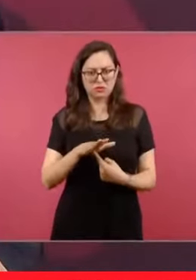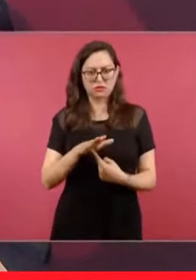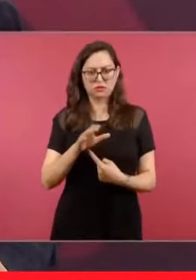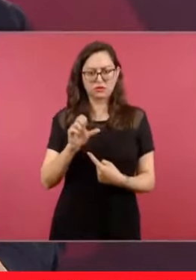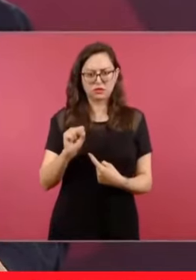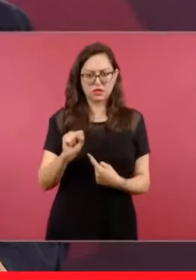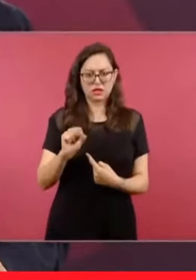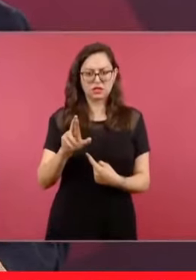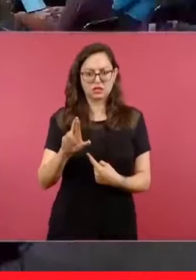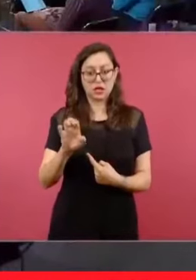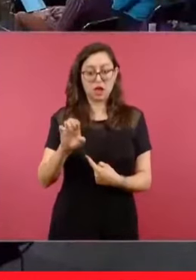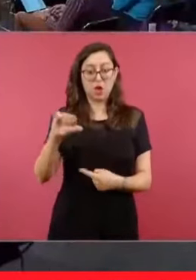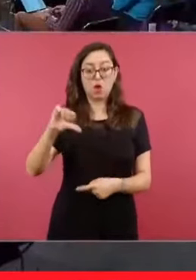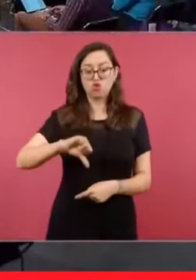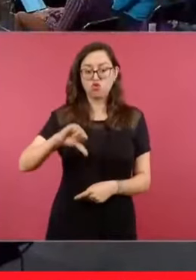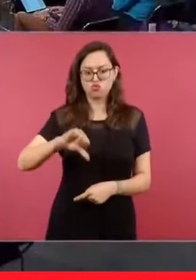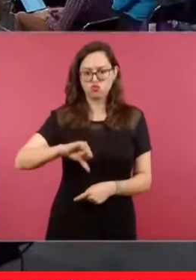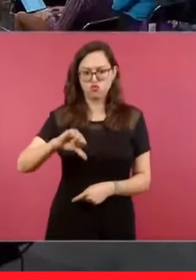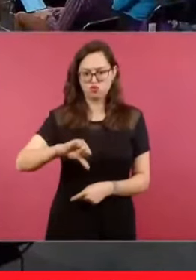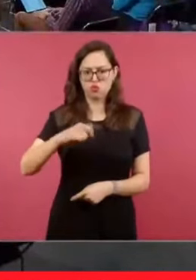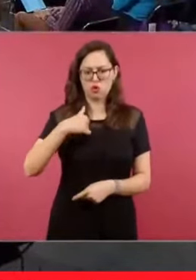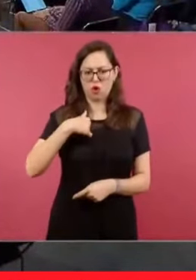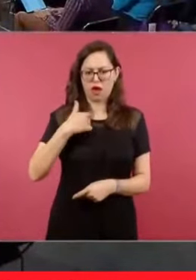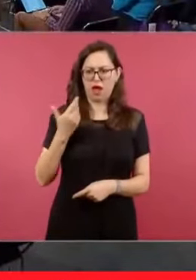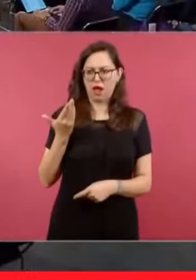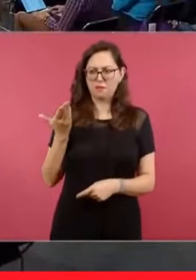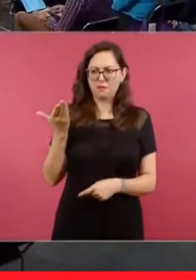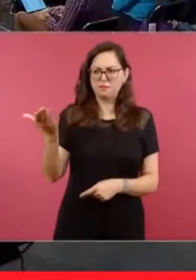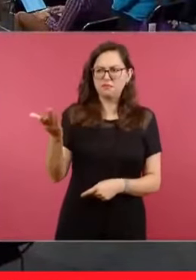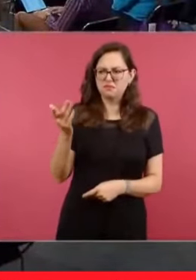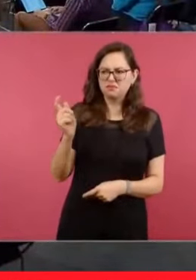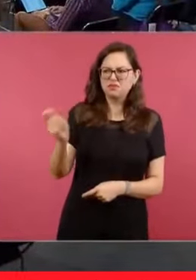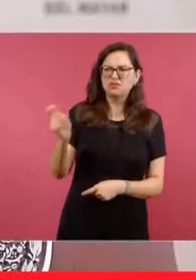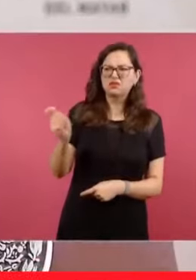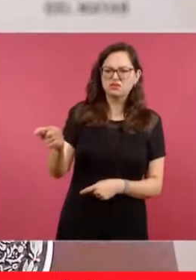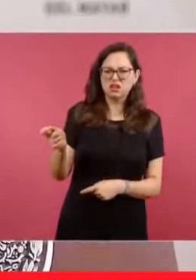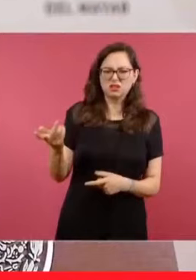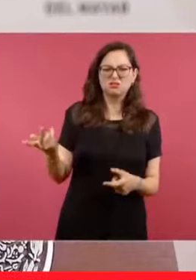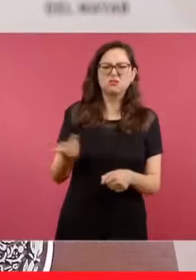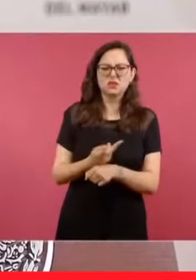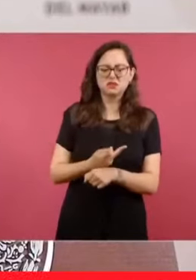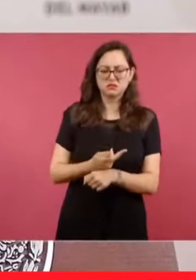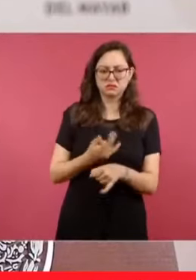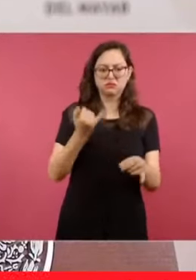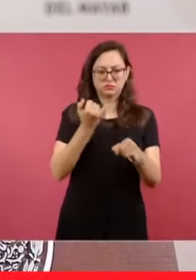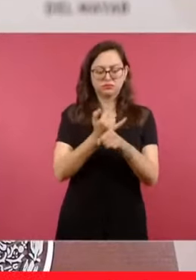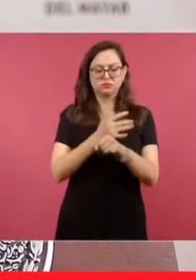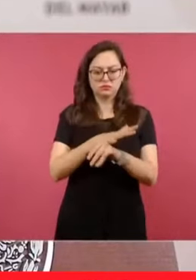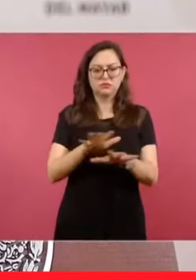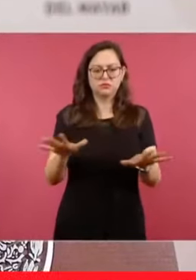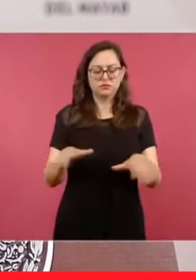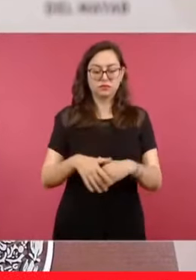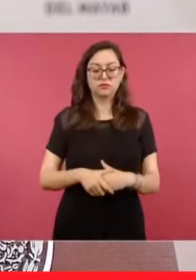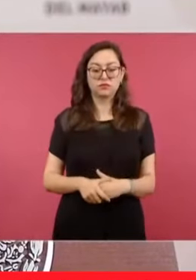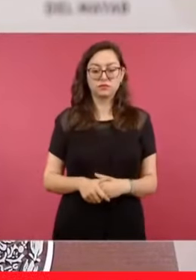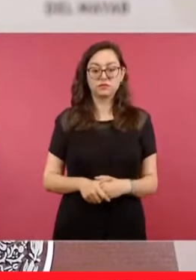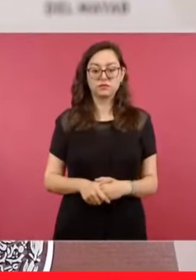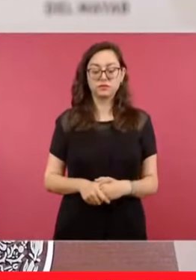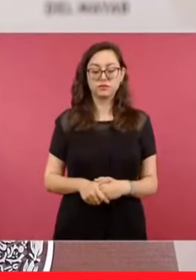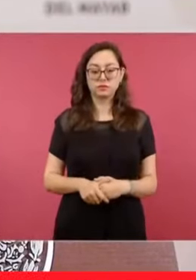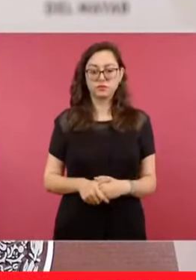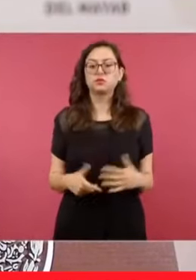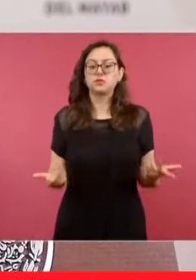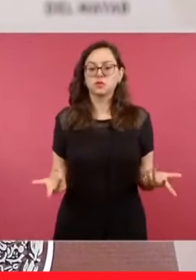relaciones hoy y que este informe si es así cifras